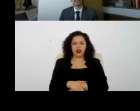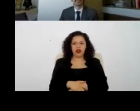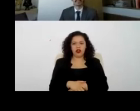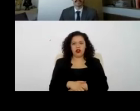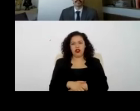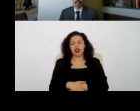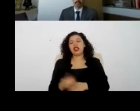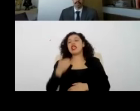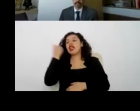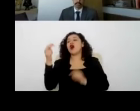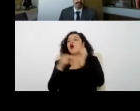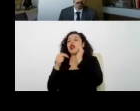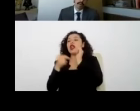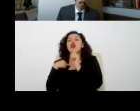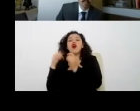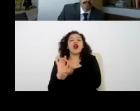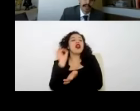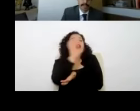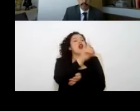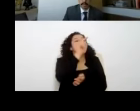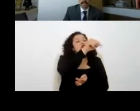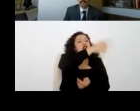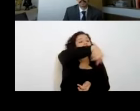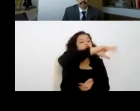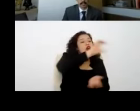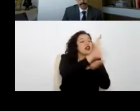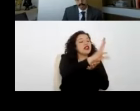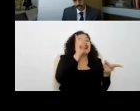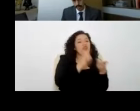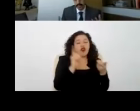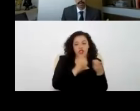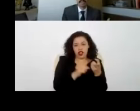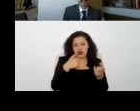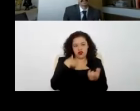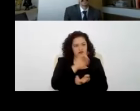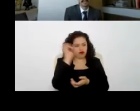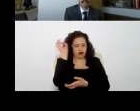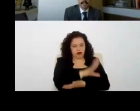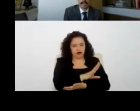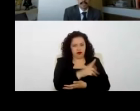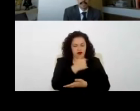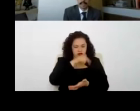destino de estos recursos, puesto que el destino es, como el nombre lo dice,